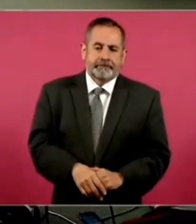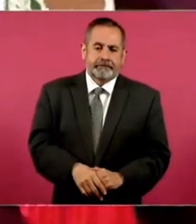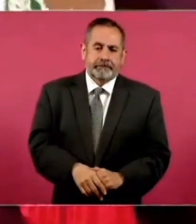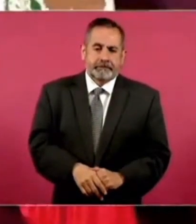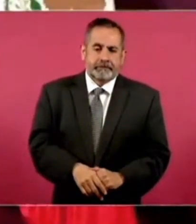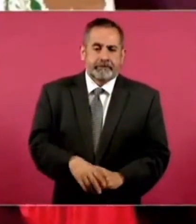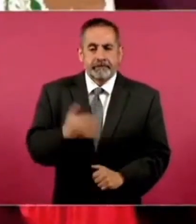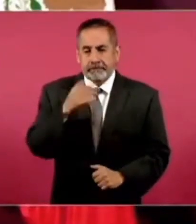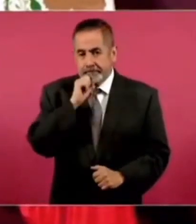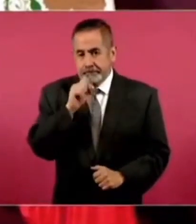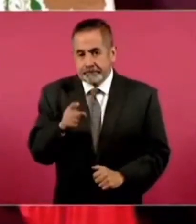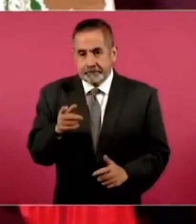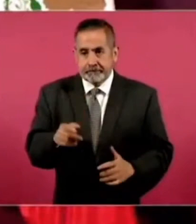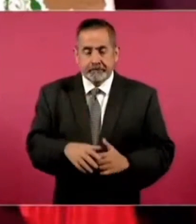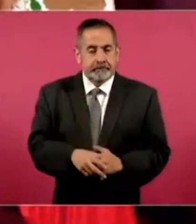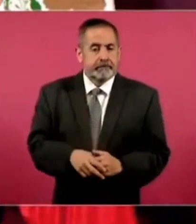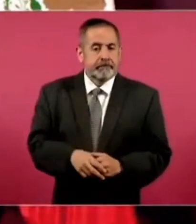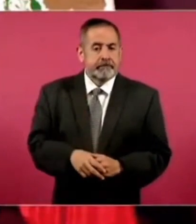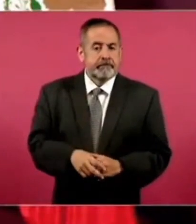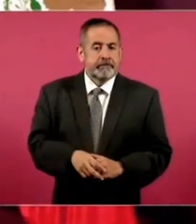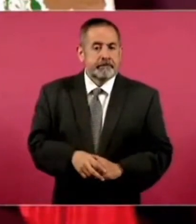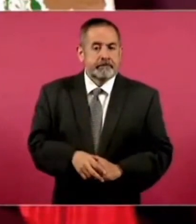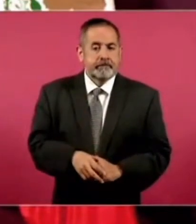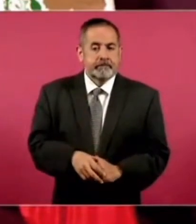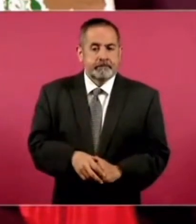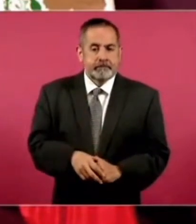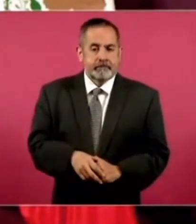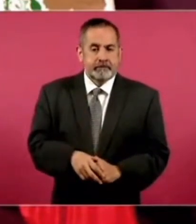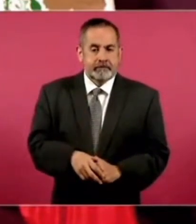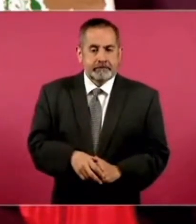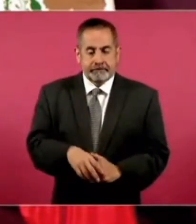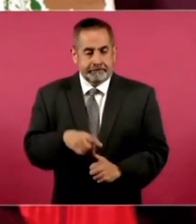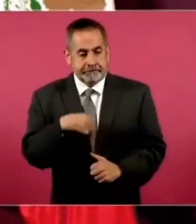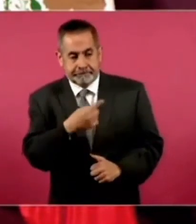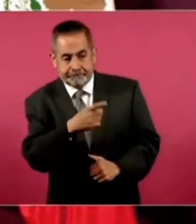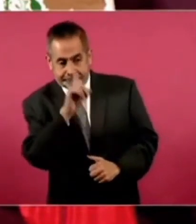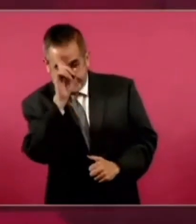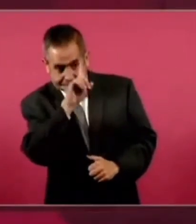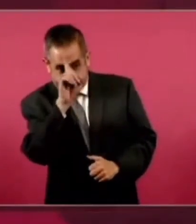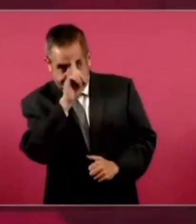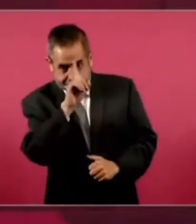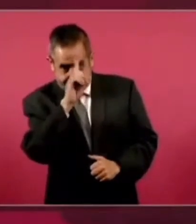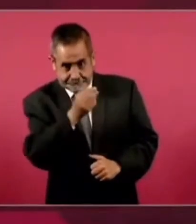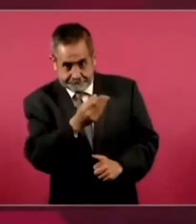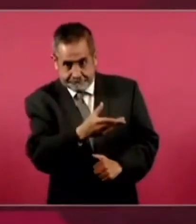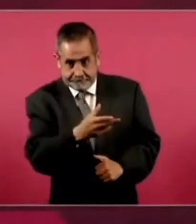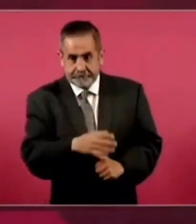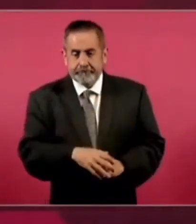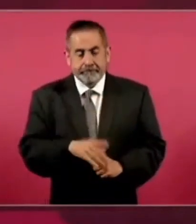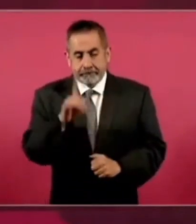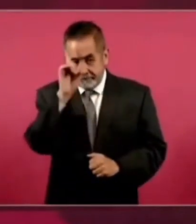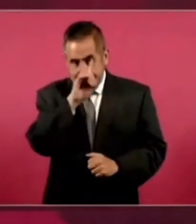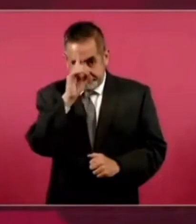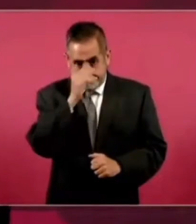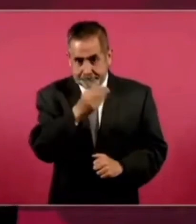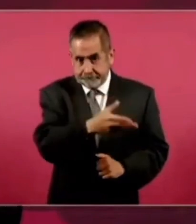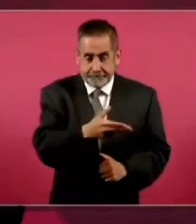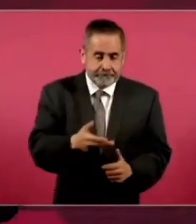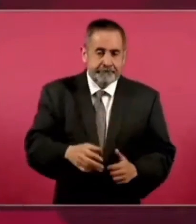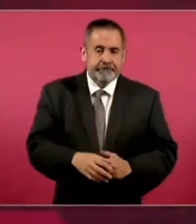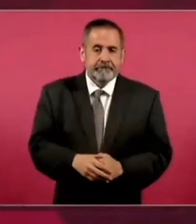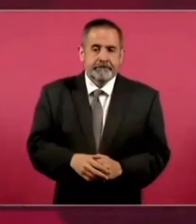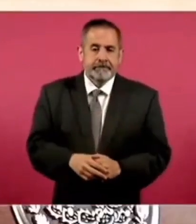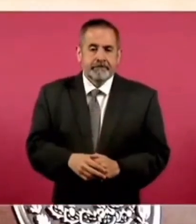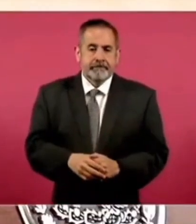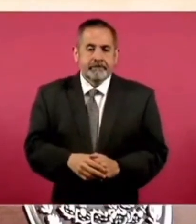Y también un consejo, una recomendación, que